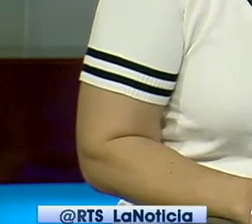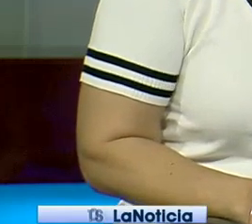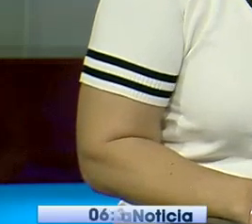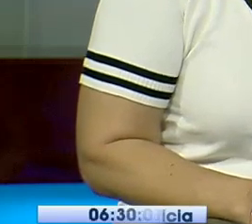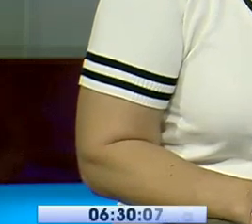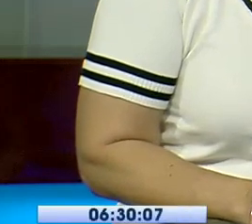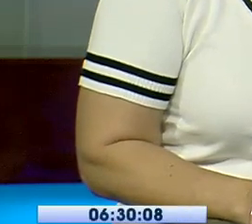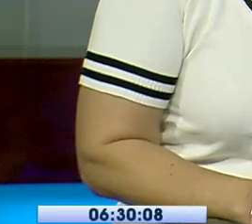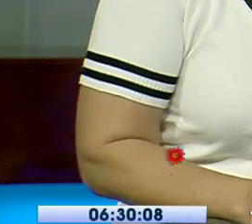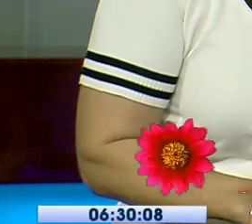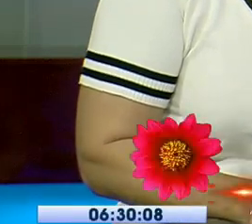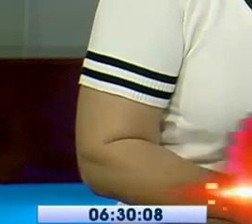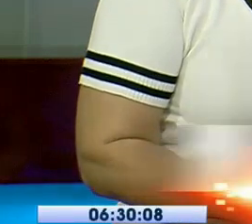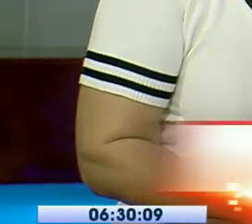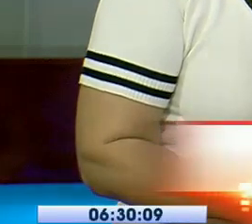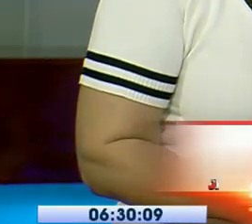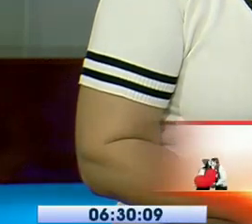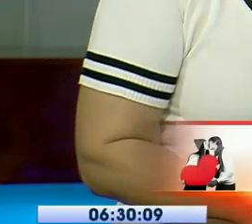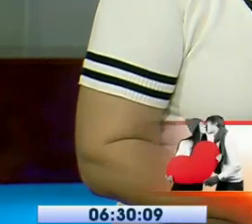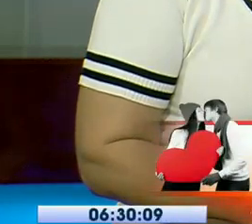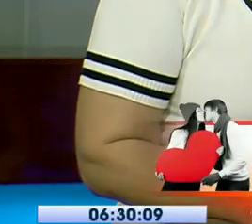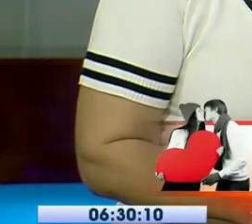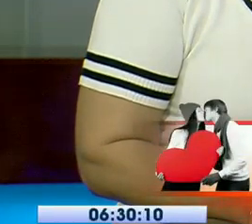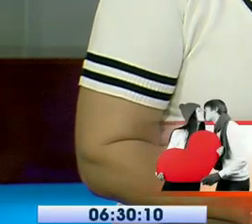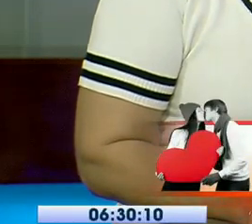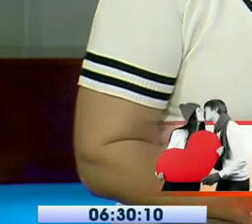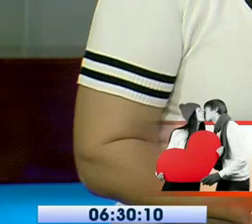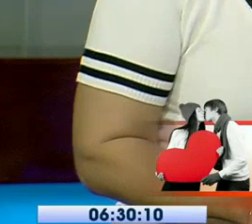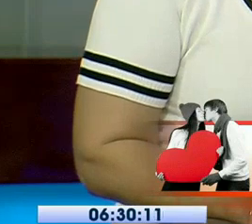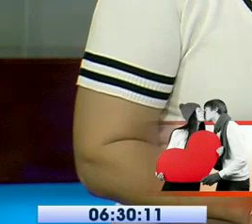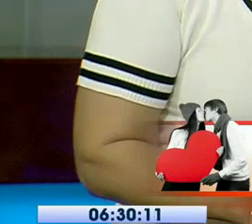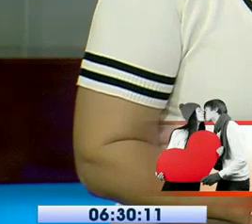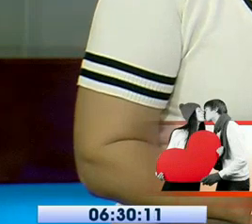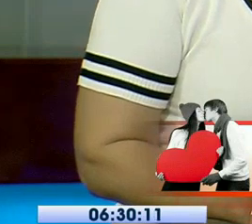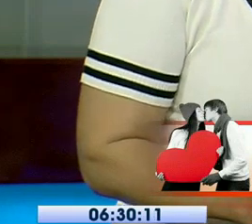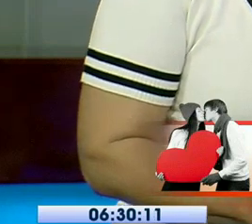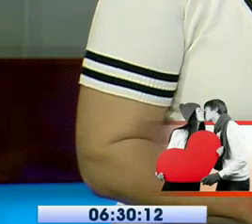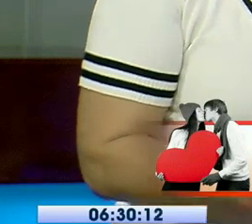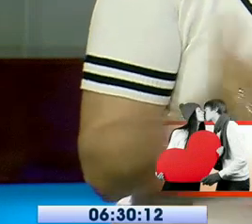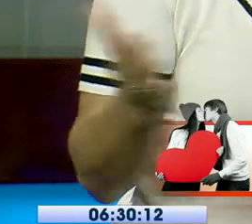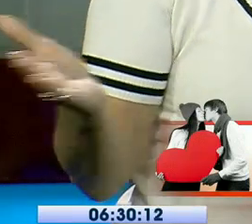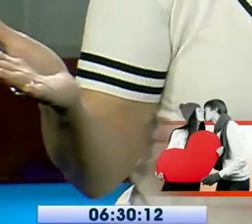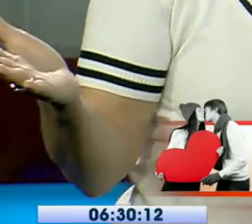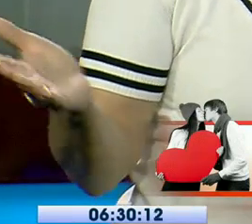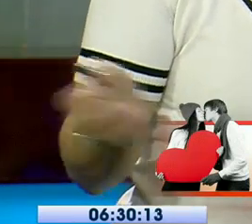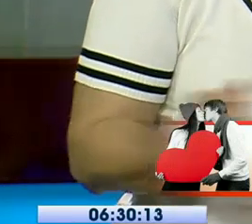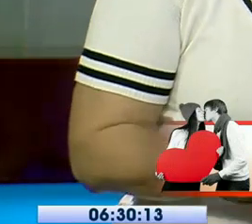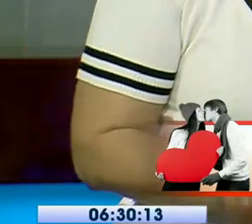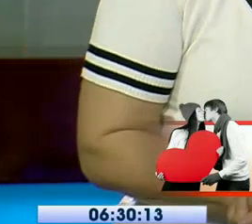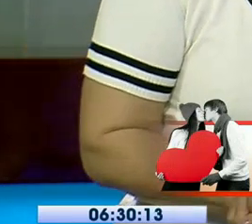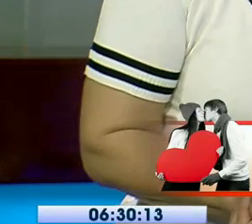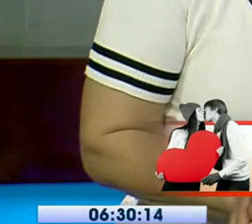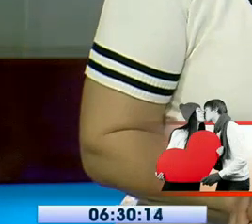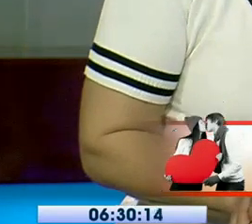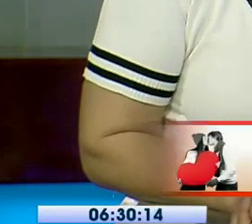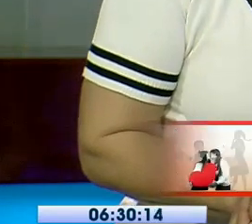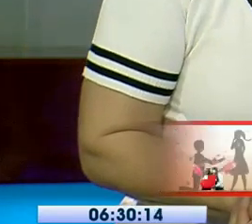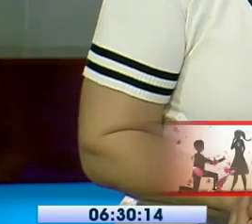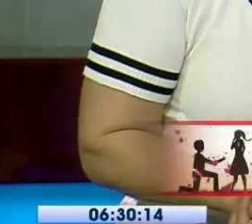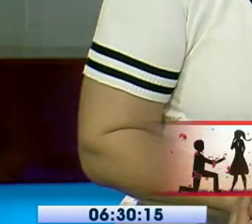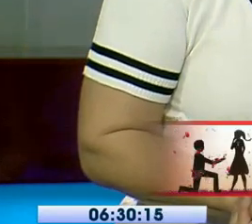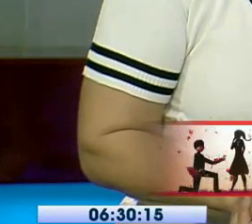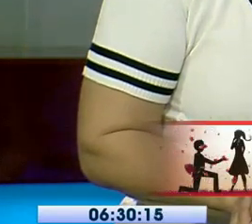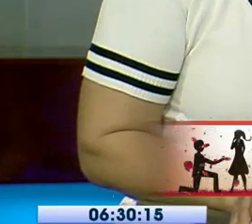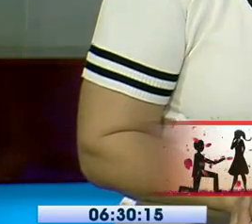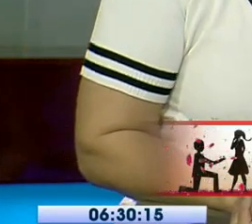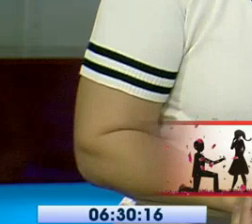San Valentín, el día del amor y de la amistad. Así que, pues, si bien es cierto, soy una convencida, como seguramente ustedes,